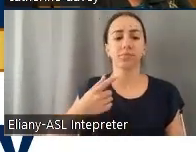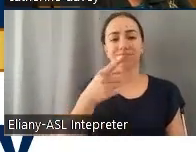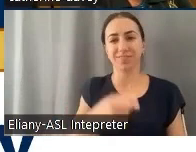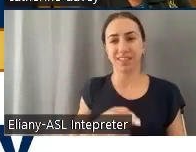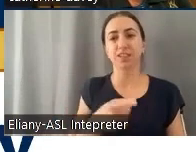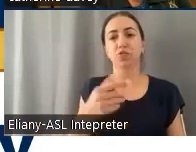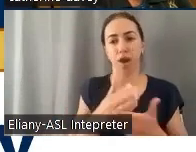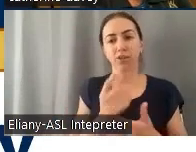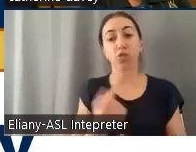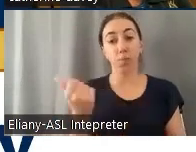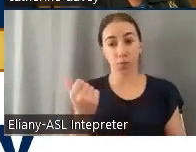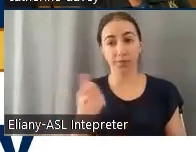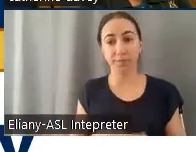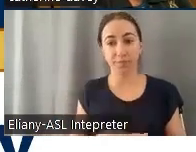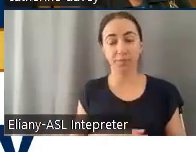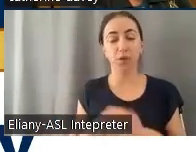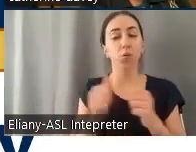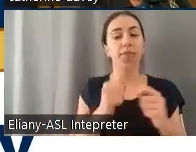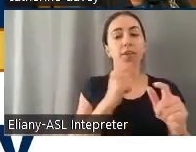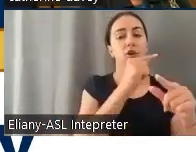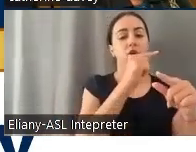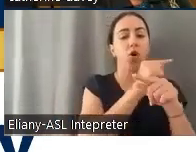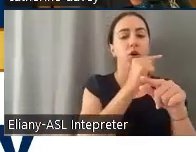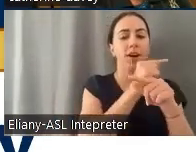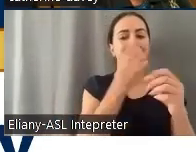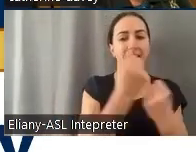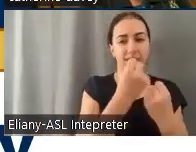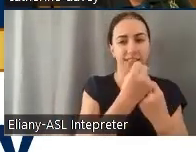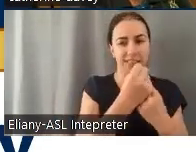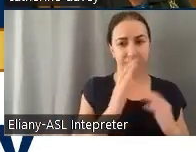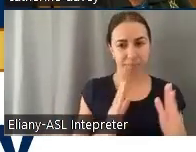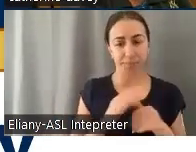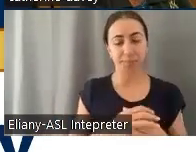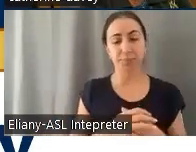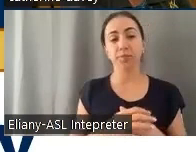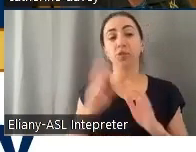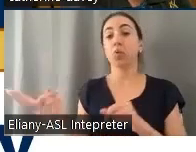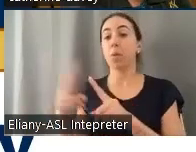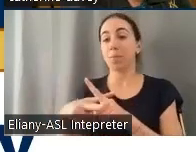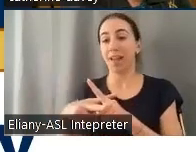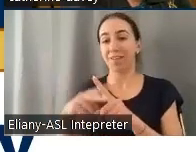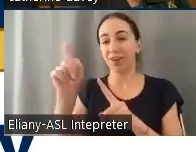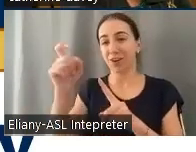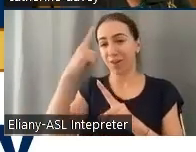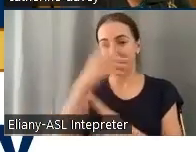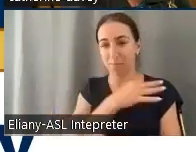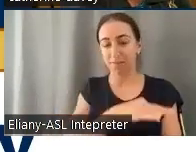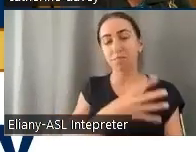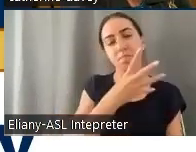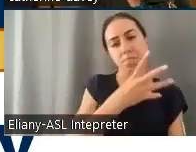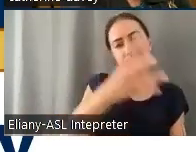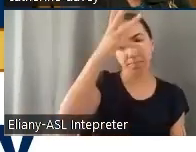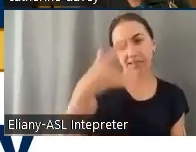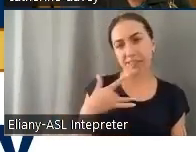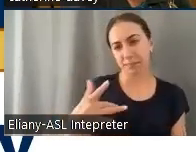nosotros quitamos estos derechos específicos, son removidos en abogacía de tutor para aplicar para beneficios del